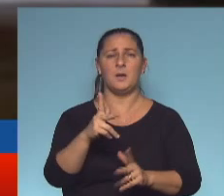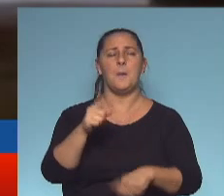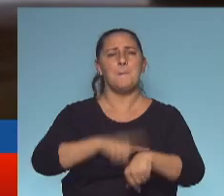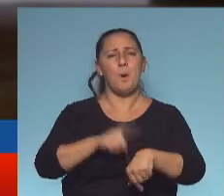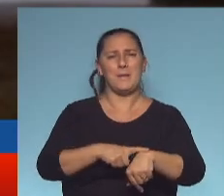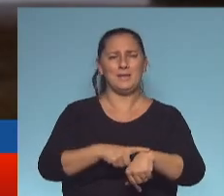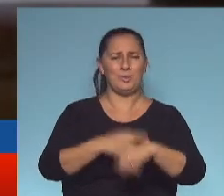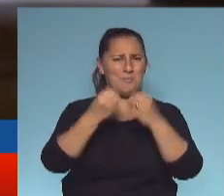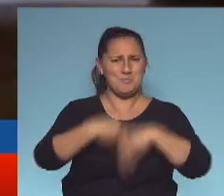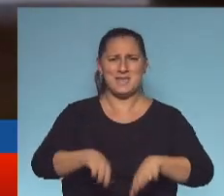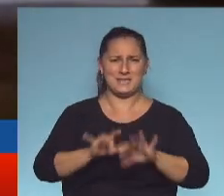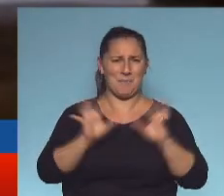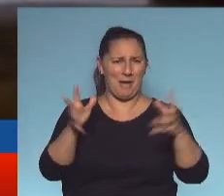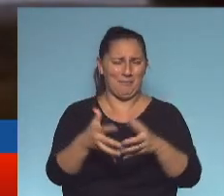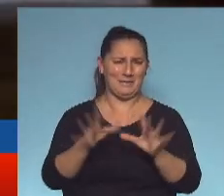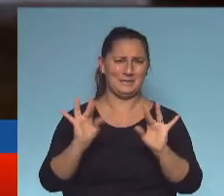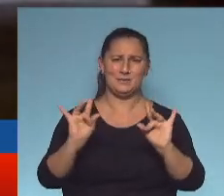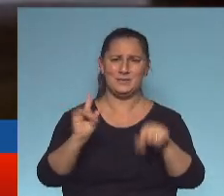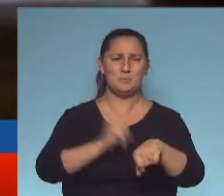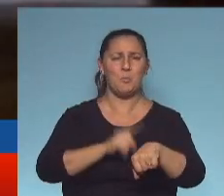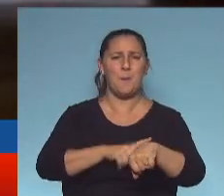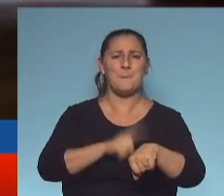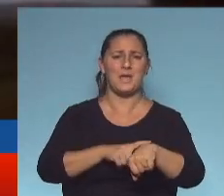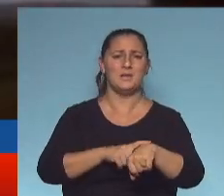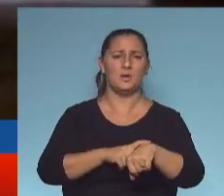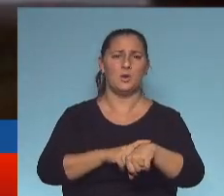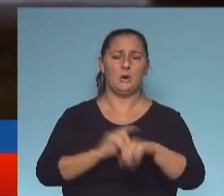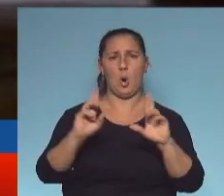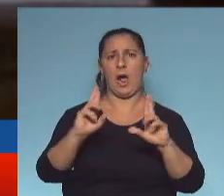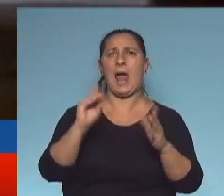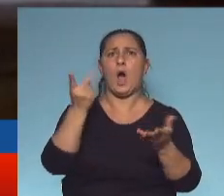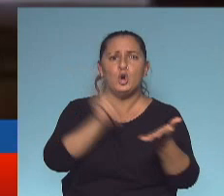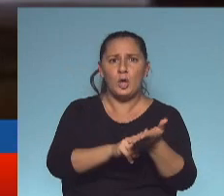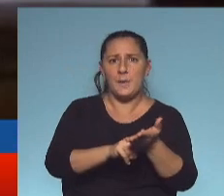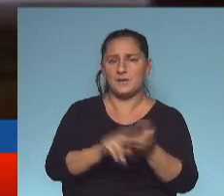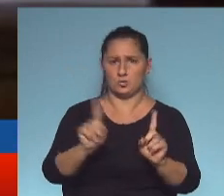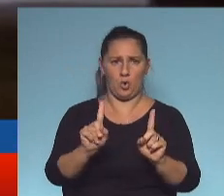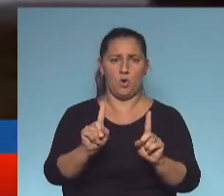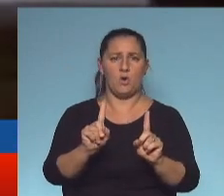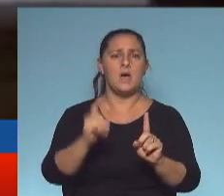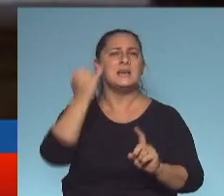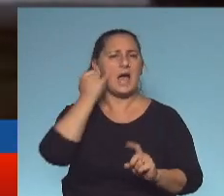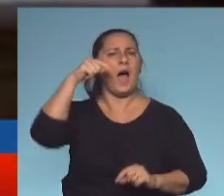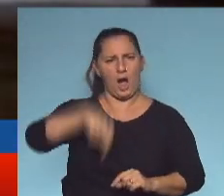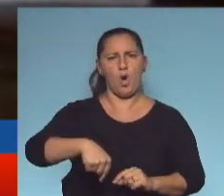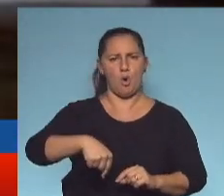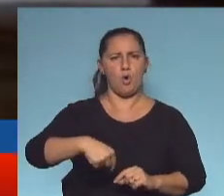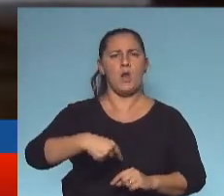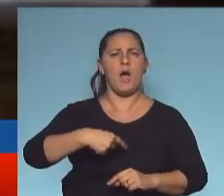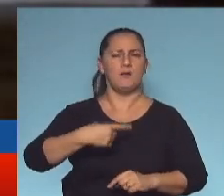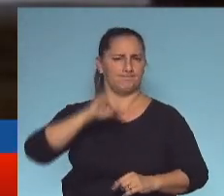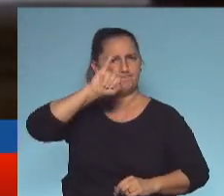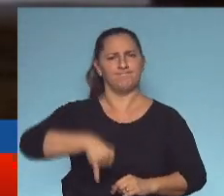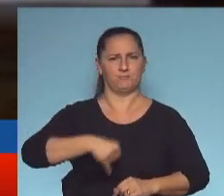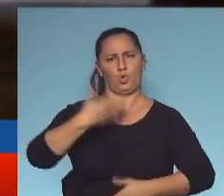de la pandemia en su momento más agudo, y espero que no tengamos otro momento tan agudo, pero si lo tengamos, estamos dispuestos a seguir